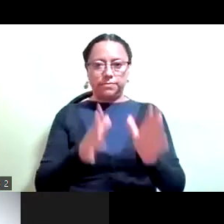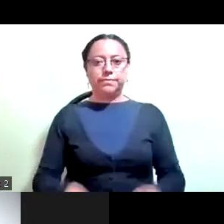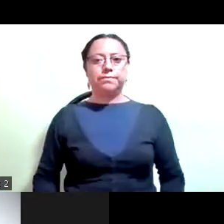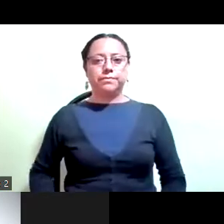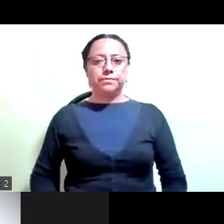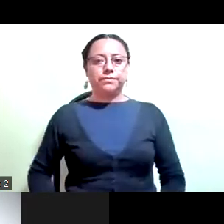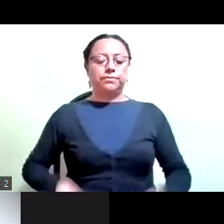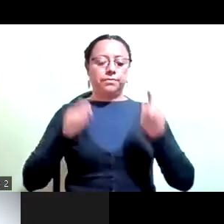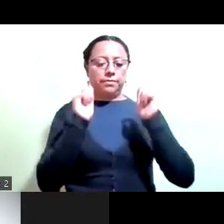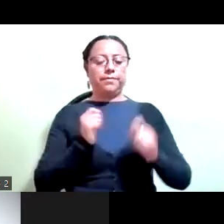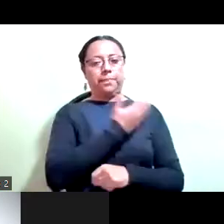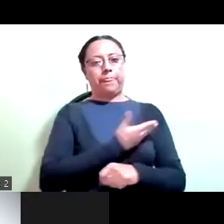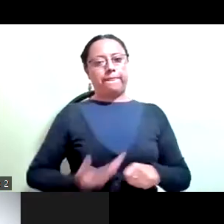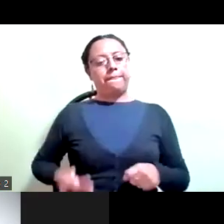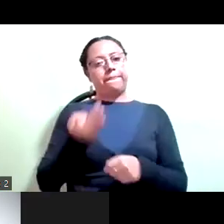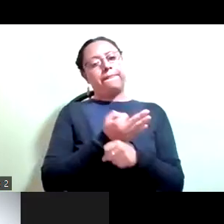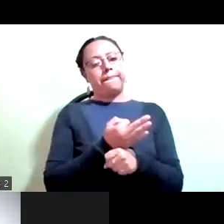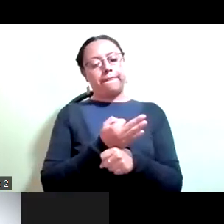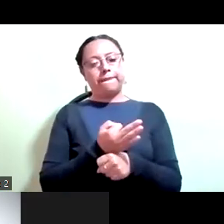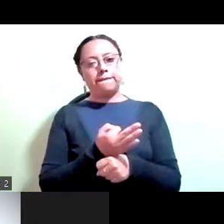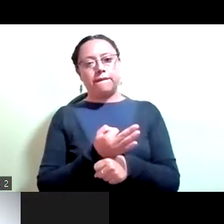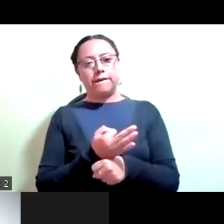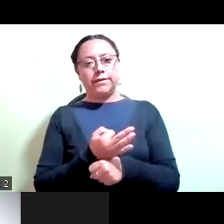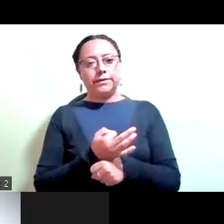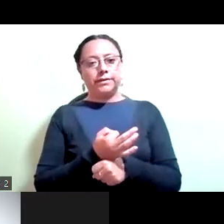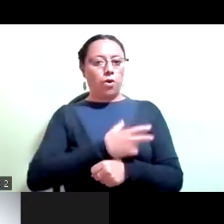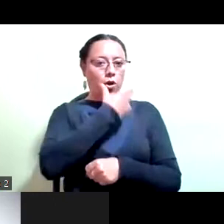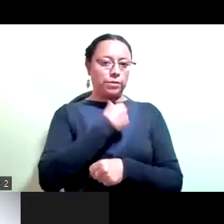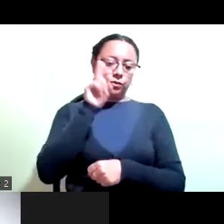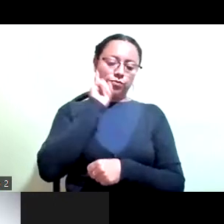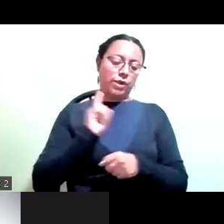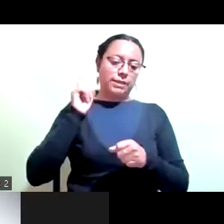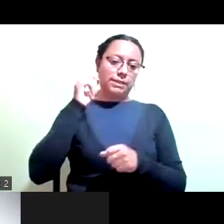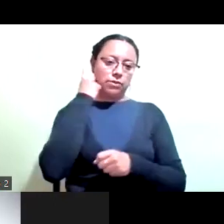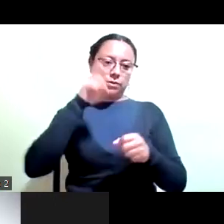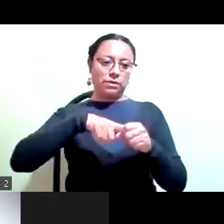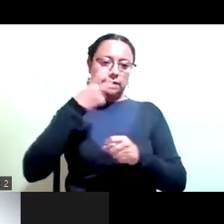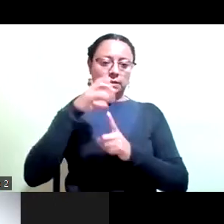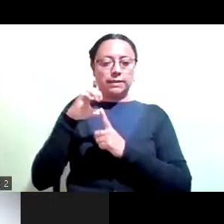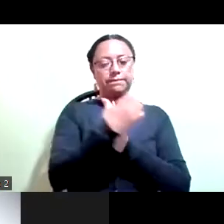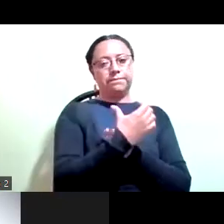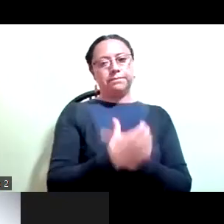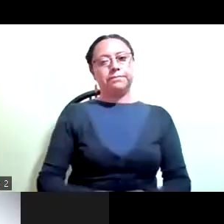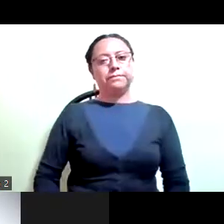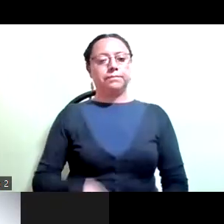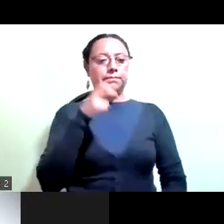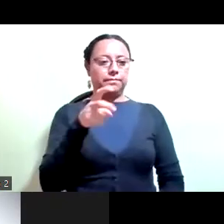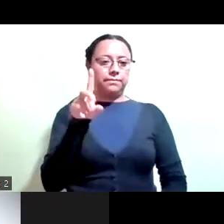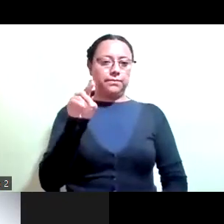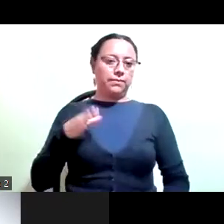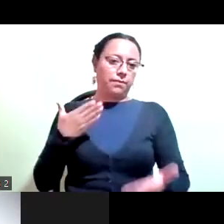Por instrucciones de la presidencia, se somete a consideración de las y los diputados integrantes de esta comisión el presente